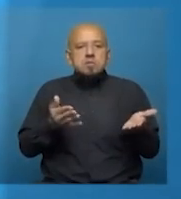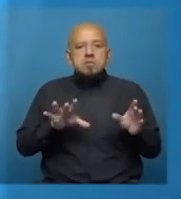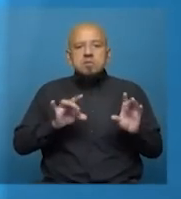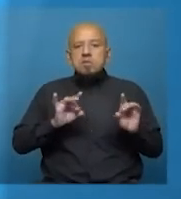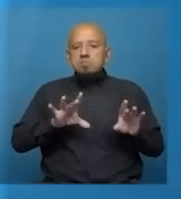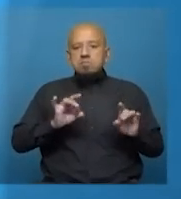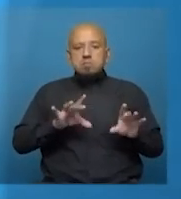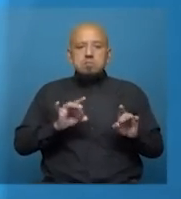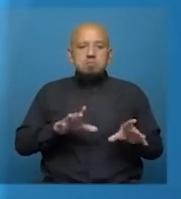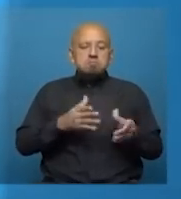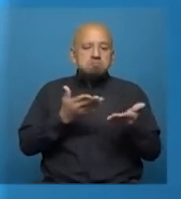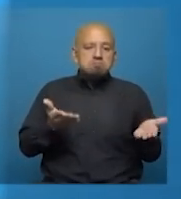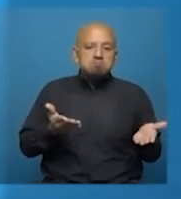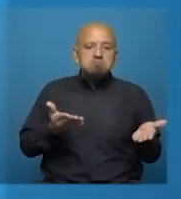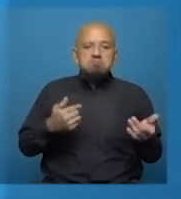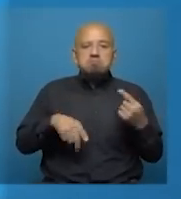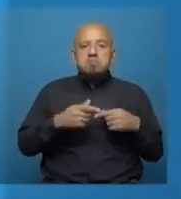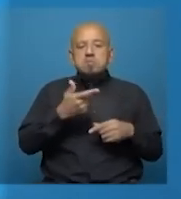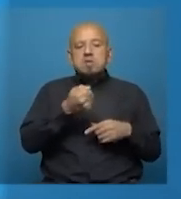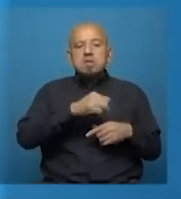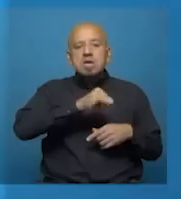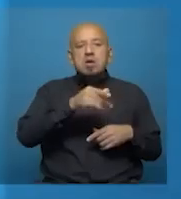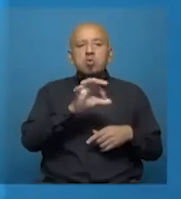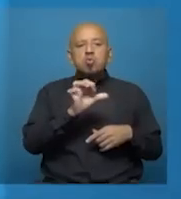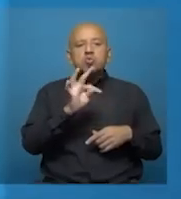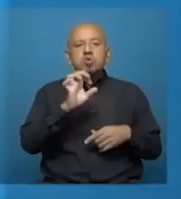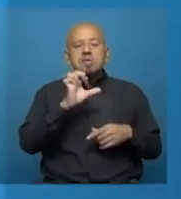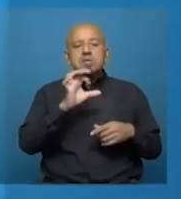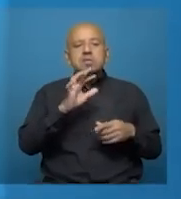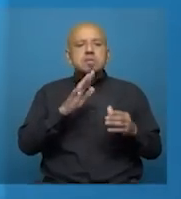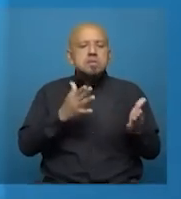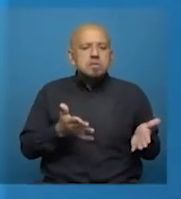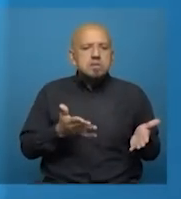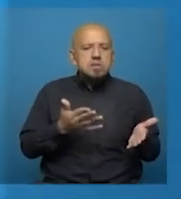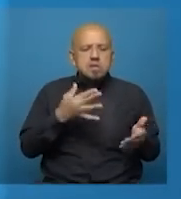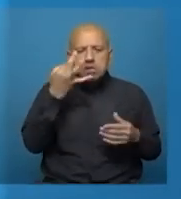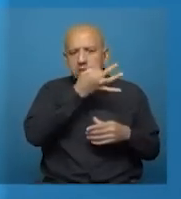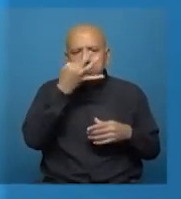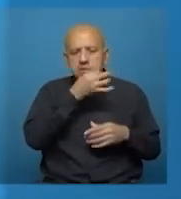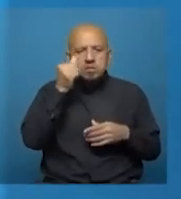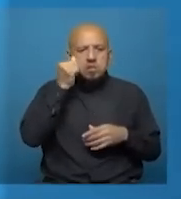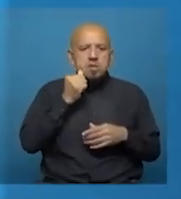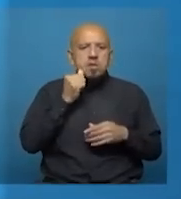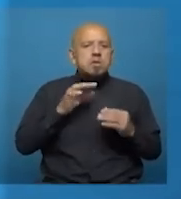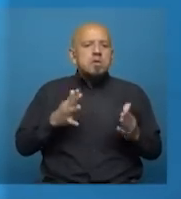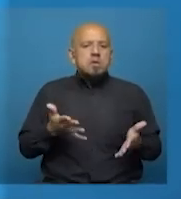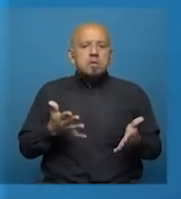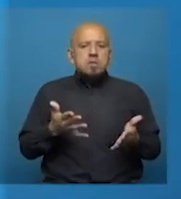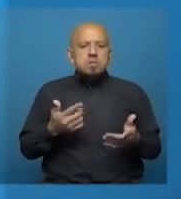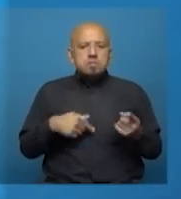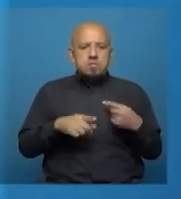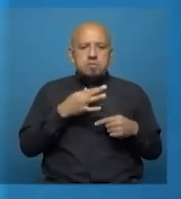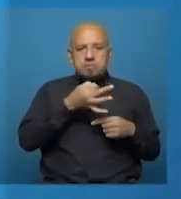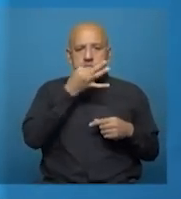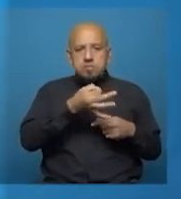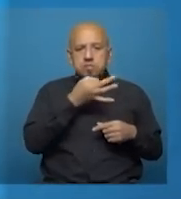los ajustes de cuentas o de la presencia del narcotráfico en el Uruguay, no puedo dejar de recordar cuál era el